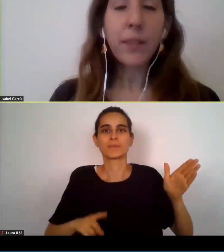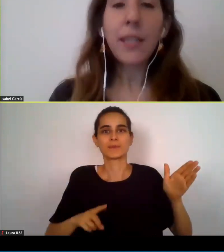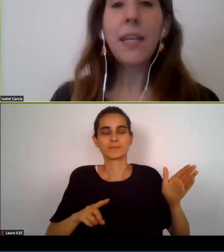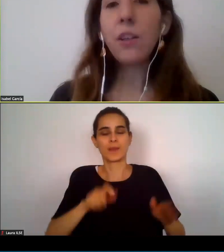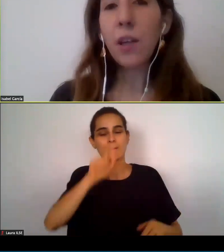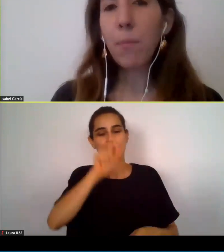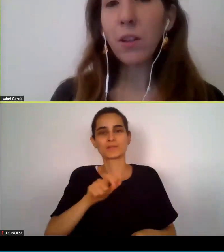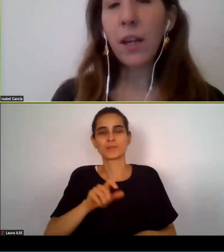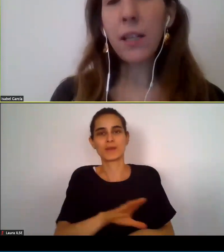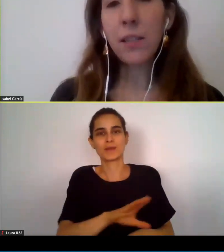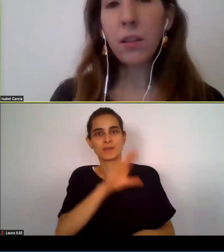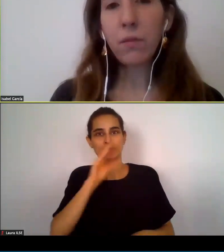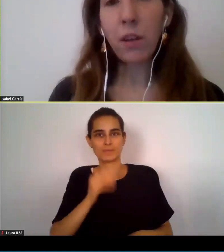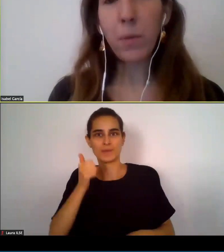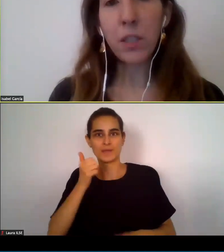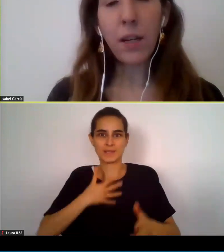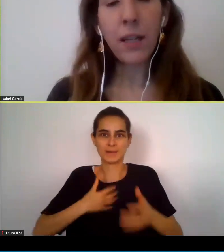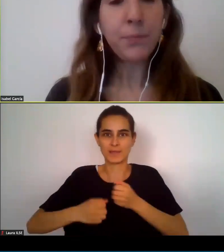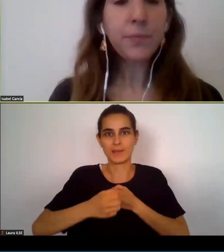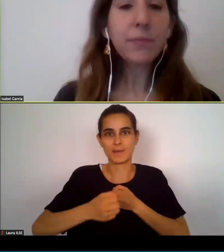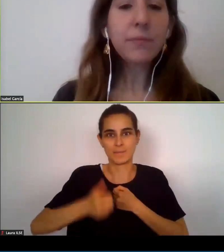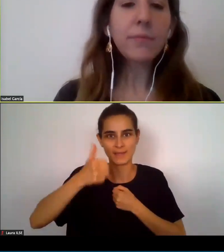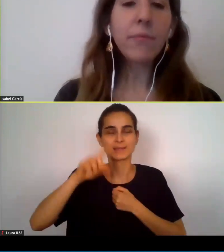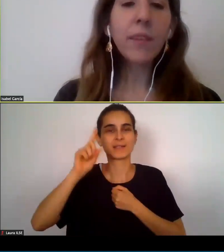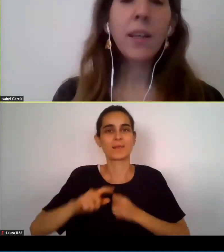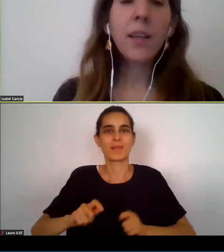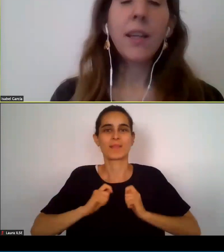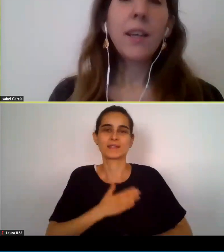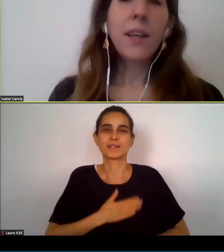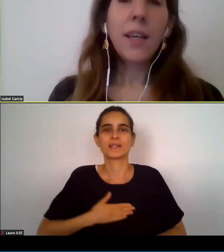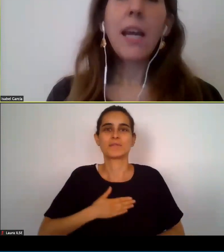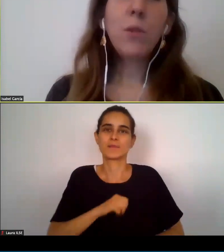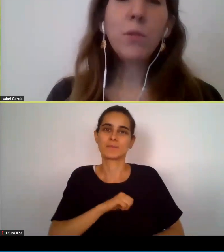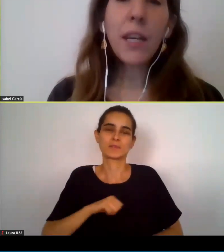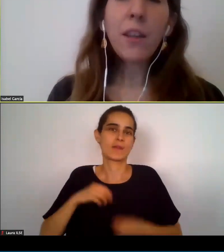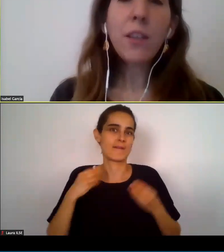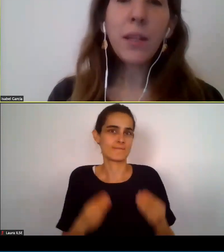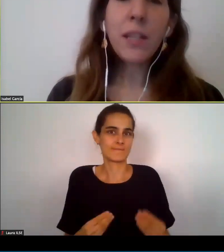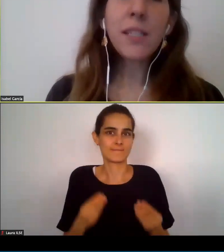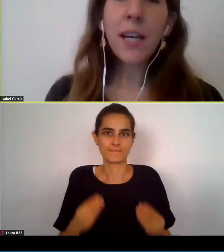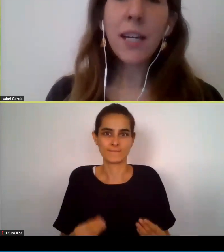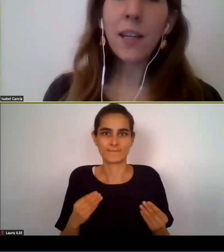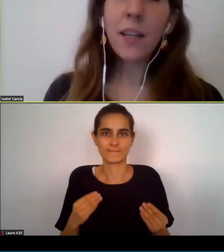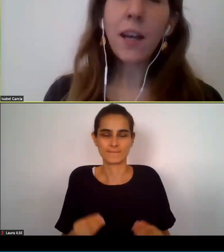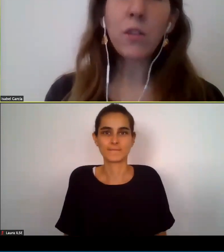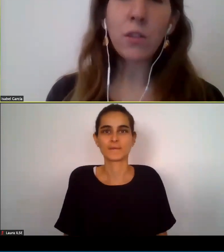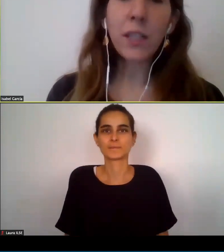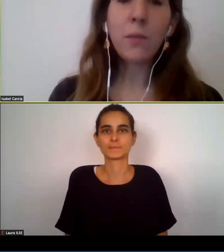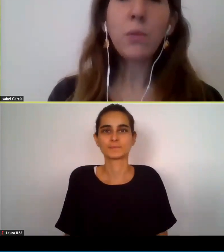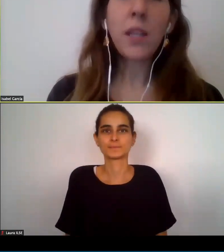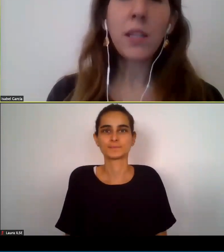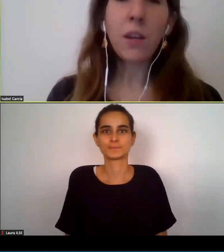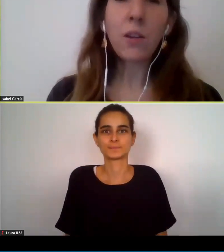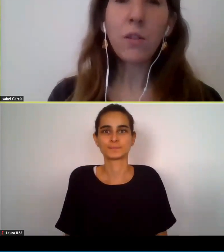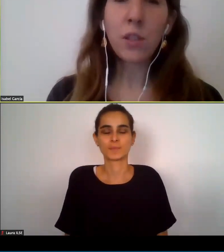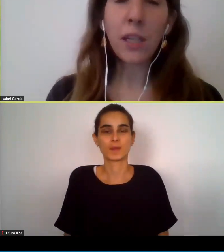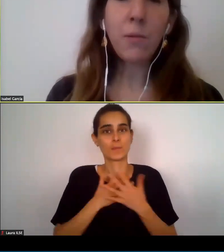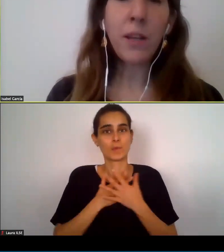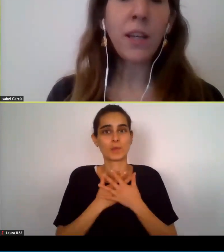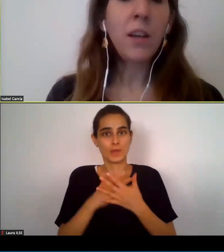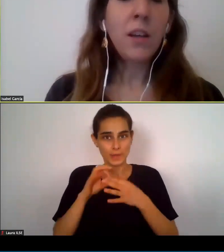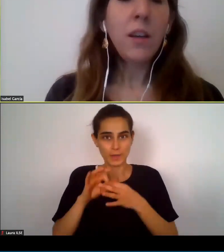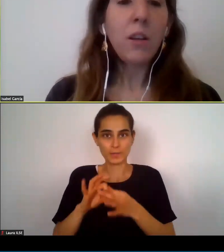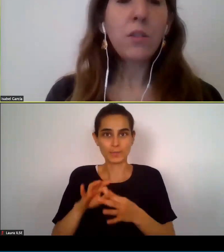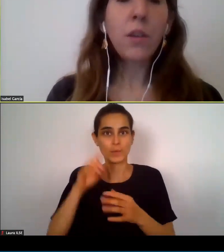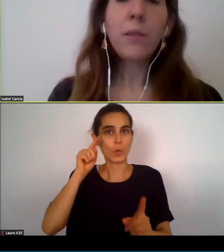simpáticas. Y nos aporta una gran satisfacción personal. El voluntariado también está en línea con los Objetivos de Desarrollo